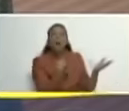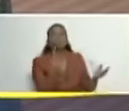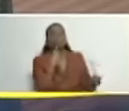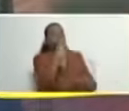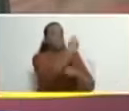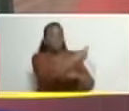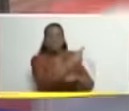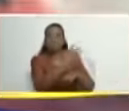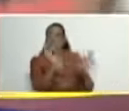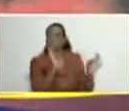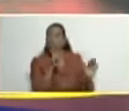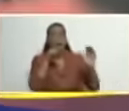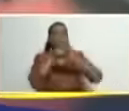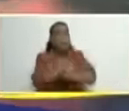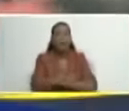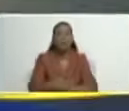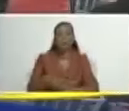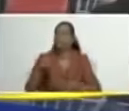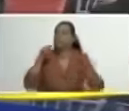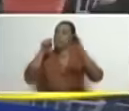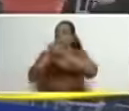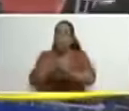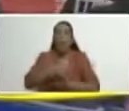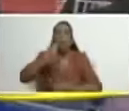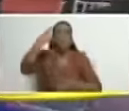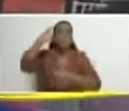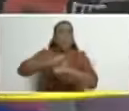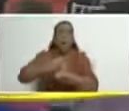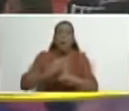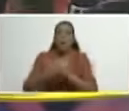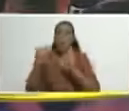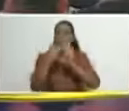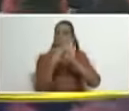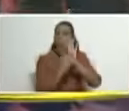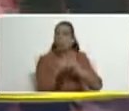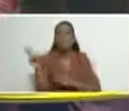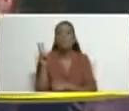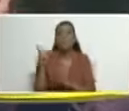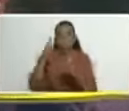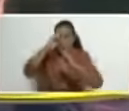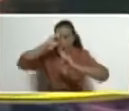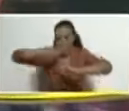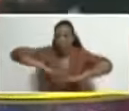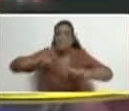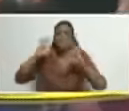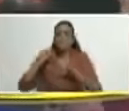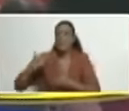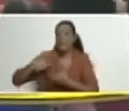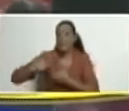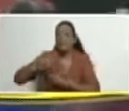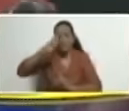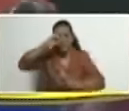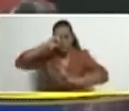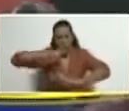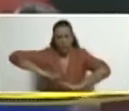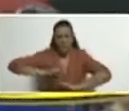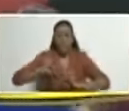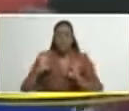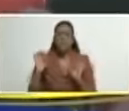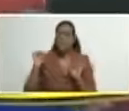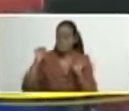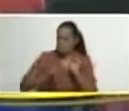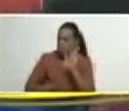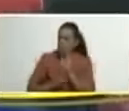decimos, aquí no van a venir a imponernos sanciones. Venezuela se respeta, PDVSA, la poderosa PDVSA,